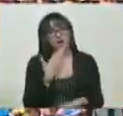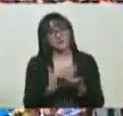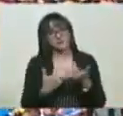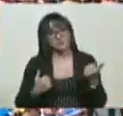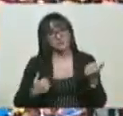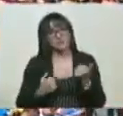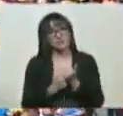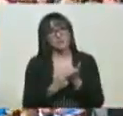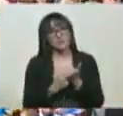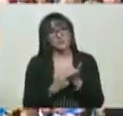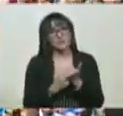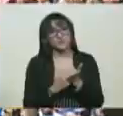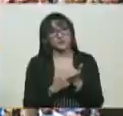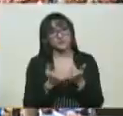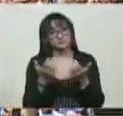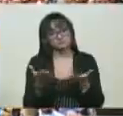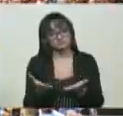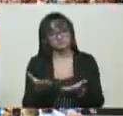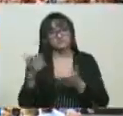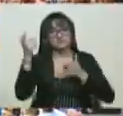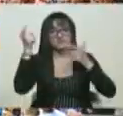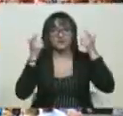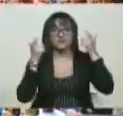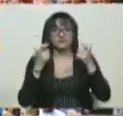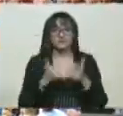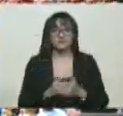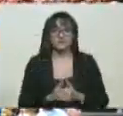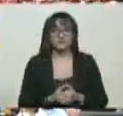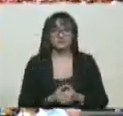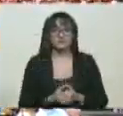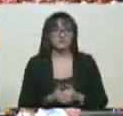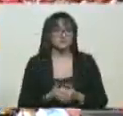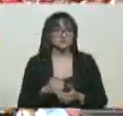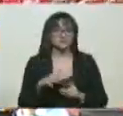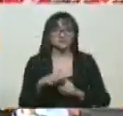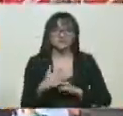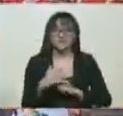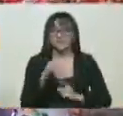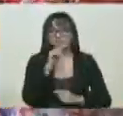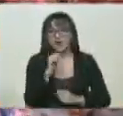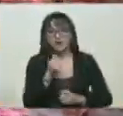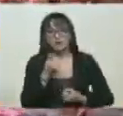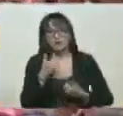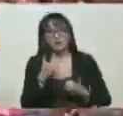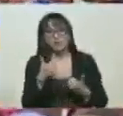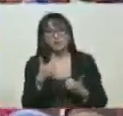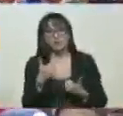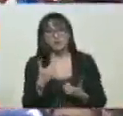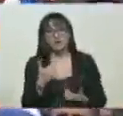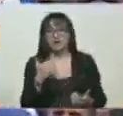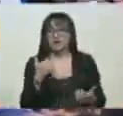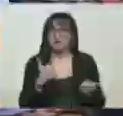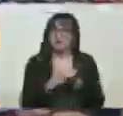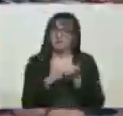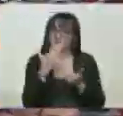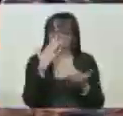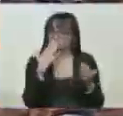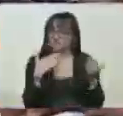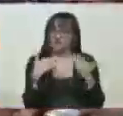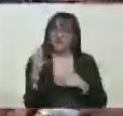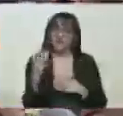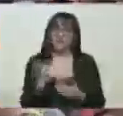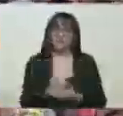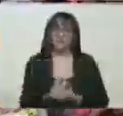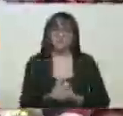apoyar a nuestro amado comandante Chávez en las buenas y en las malas, por apoyarlo siempre con tu